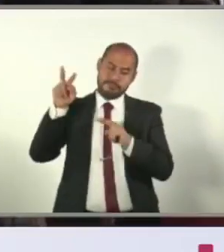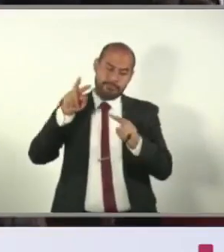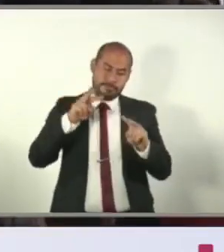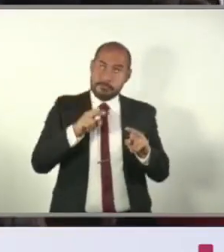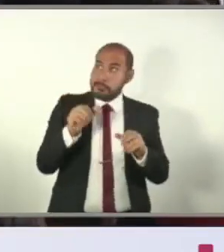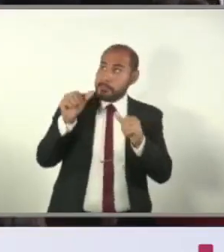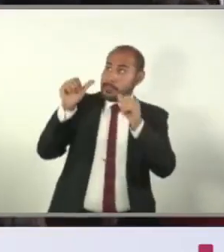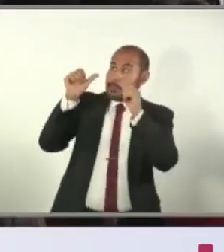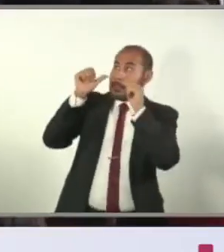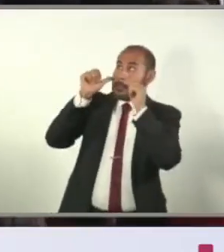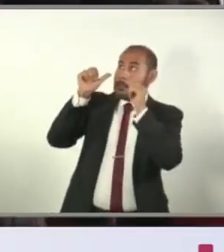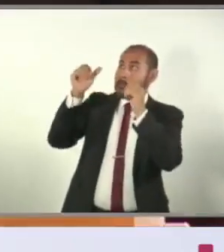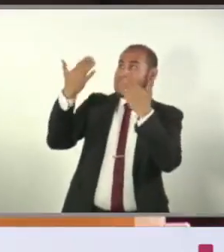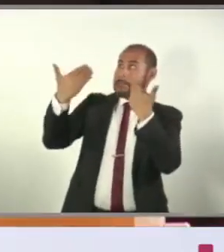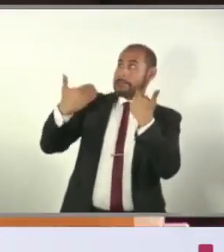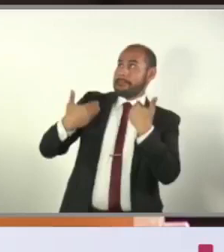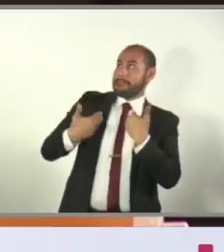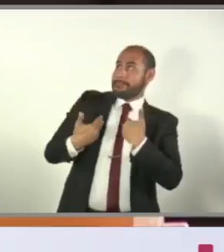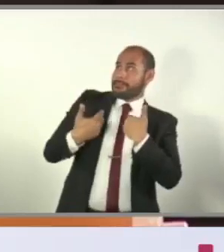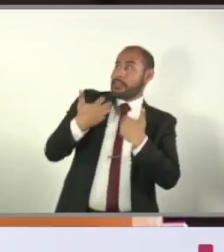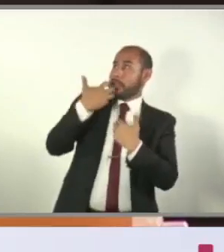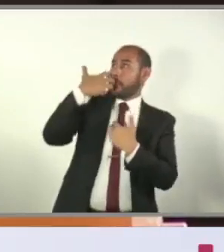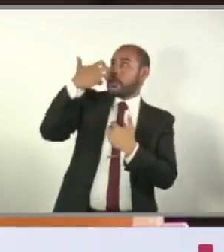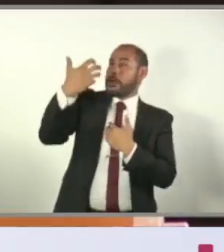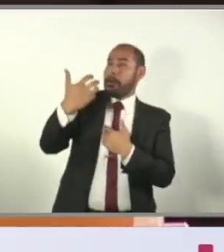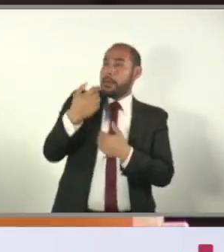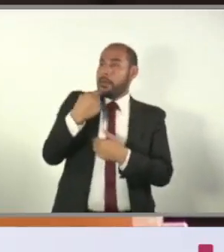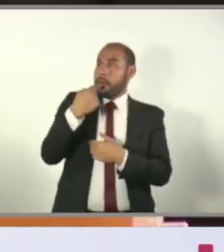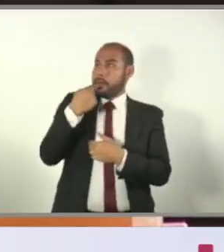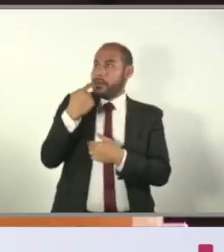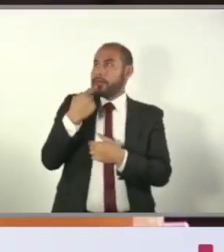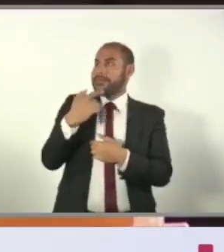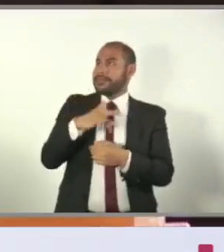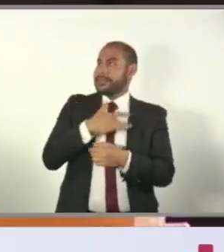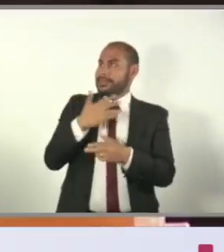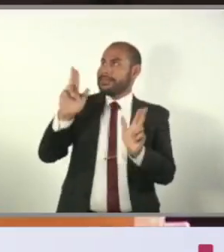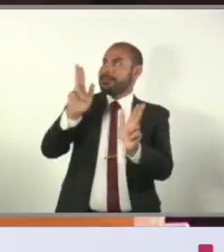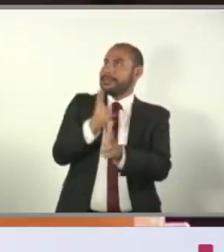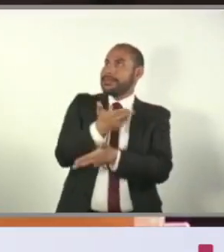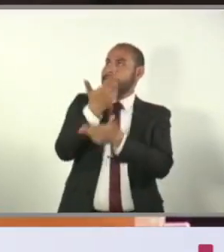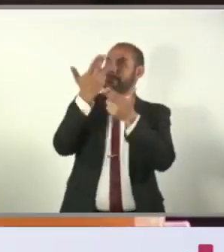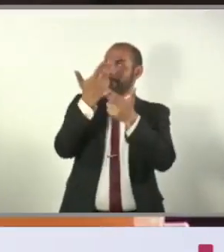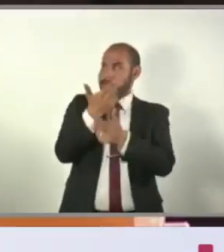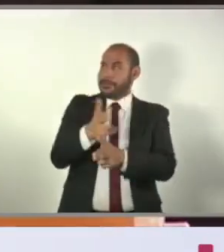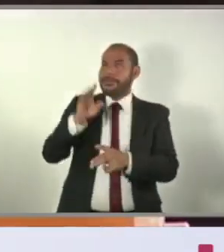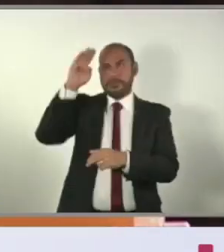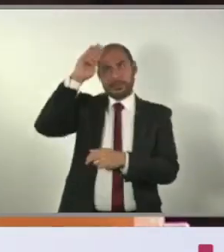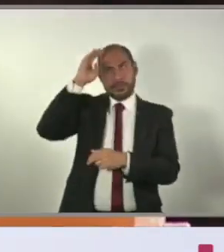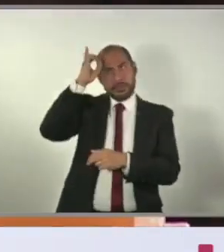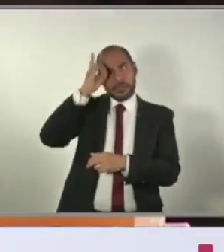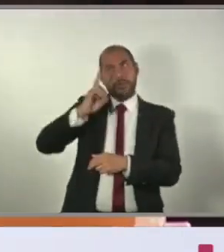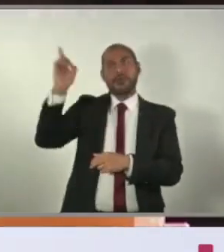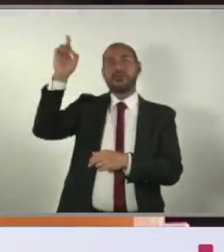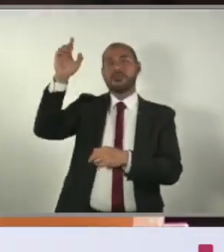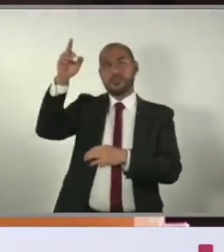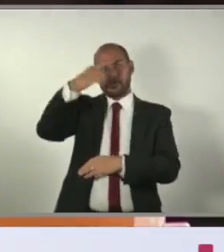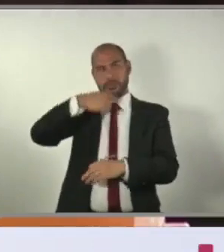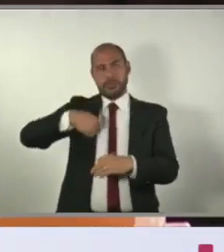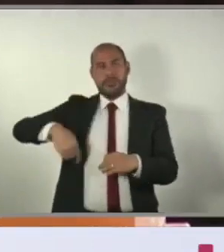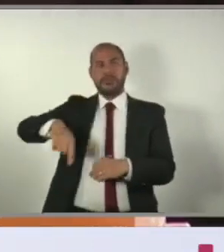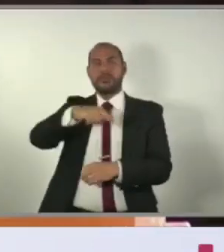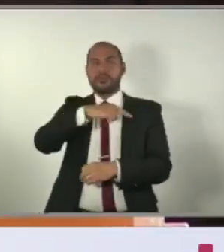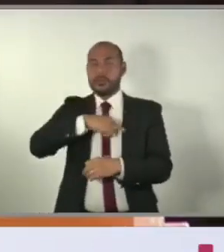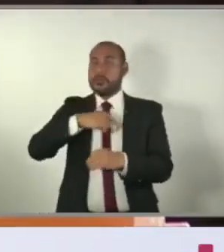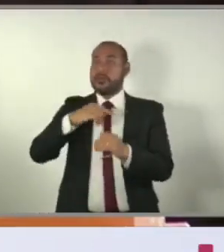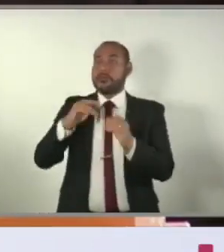mi clamor. Él me puso en la boca un canto nuevo, un himno a nuestro Dios. Todos, aquí estoy,